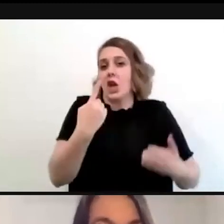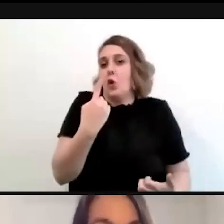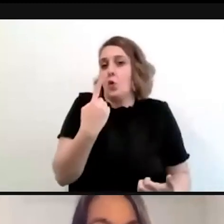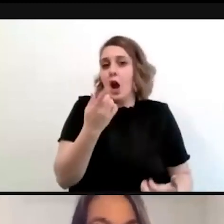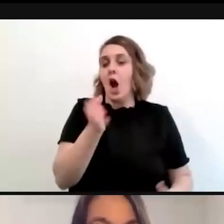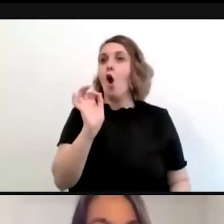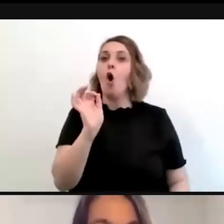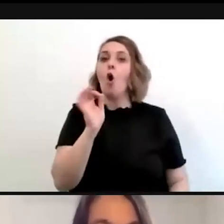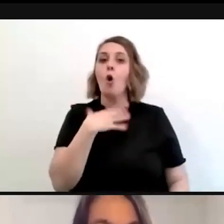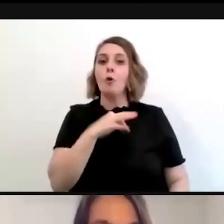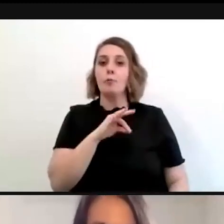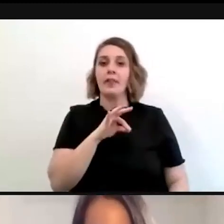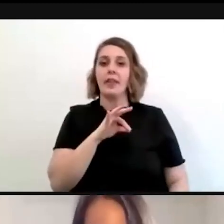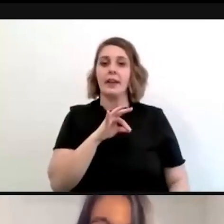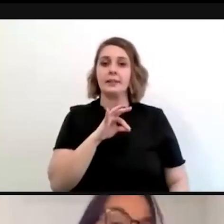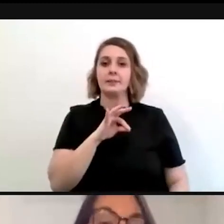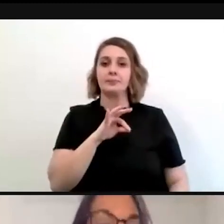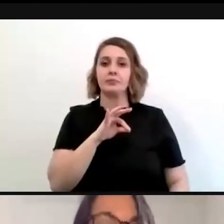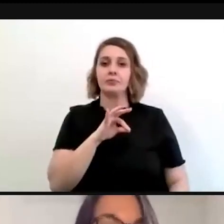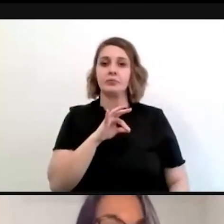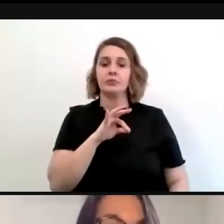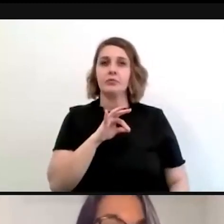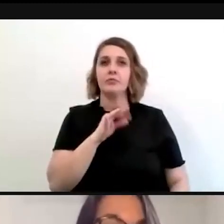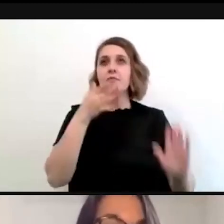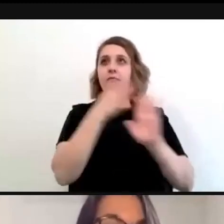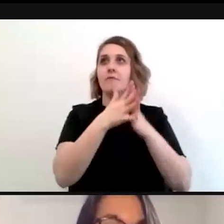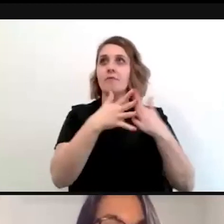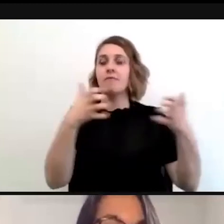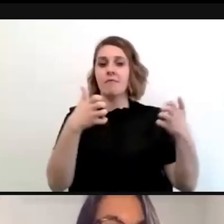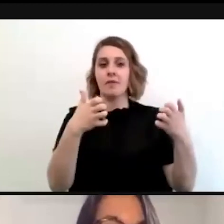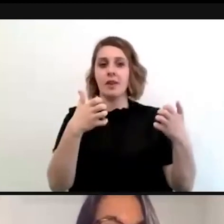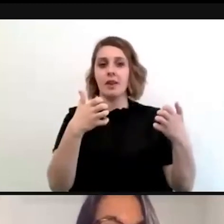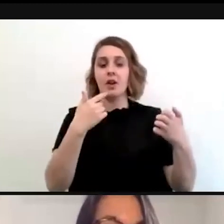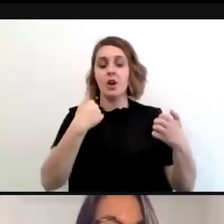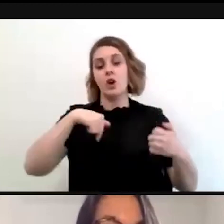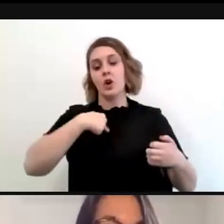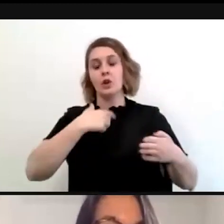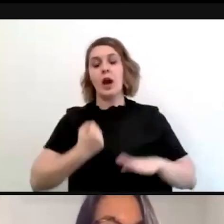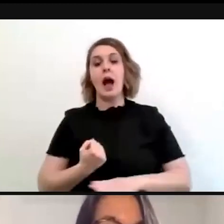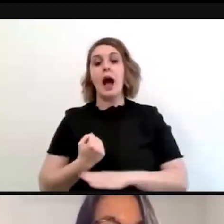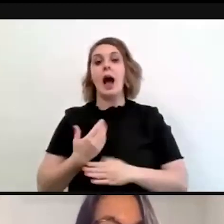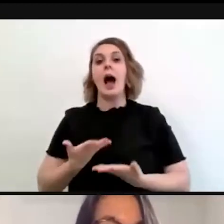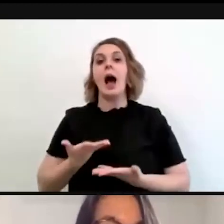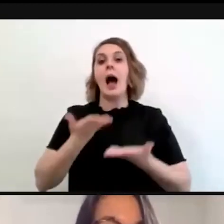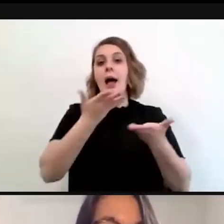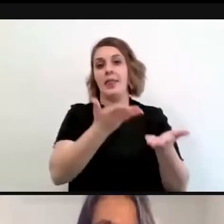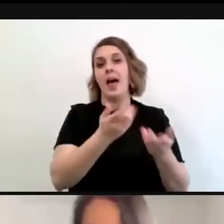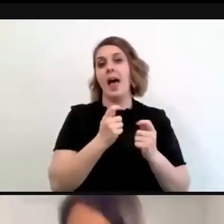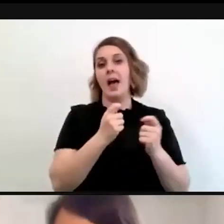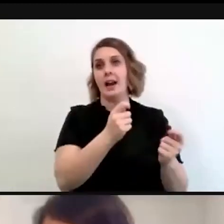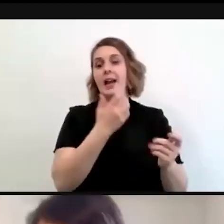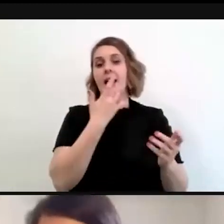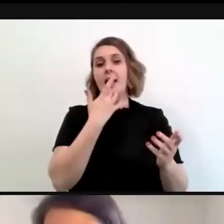o que podáis decir en una frase qué podemos aportar de cara a